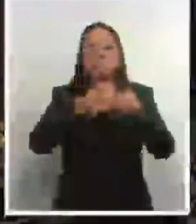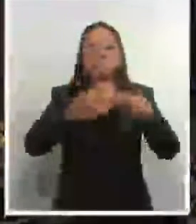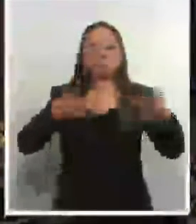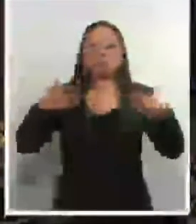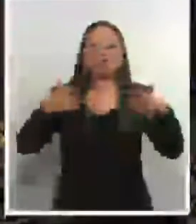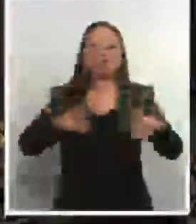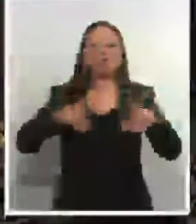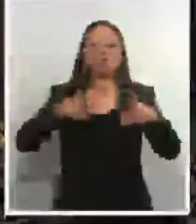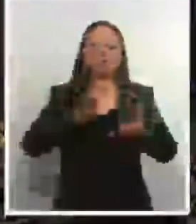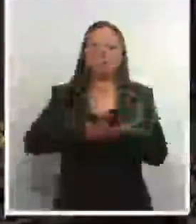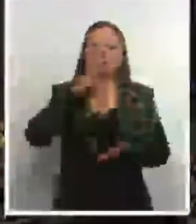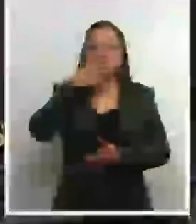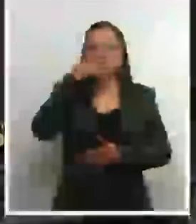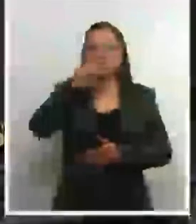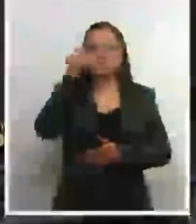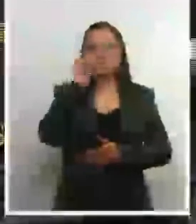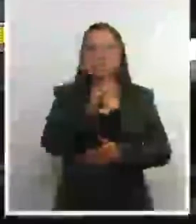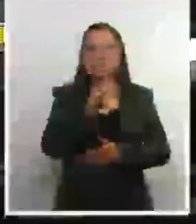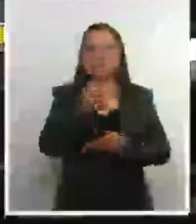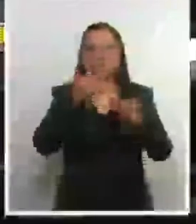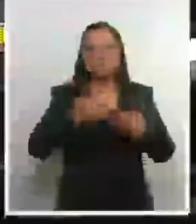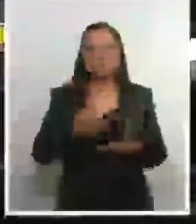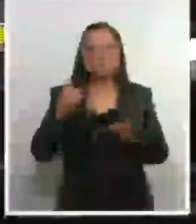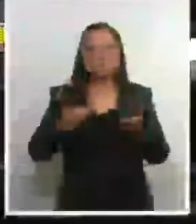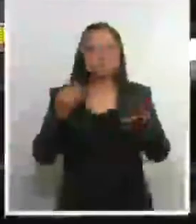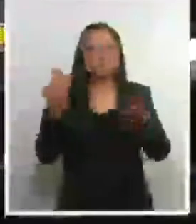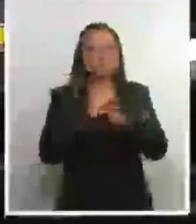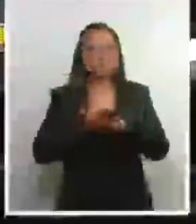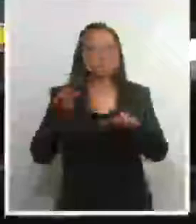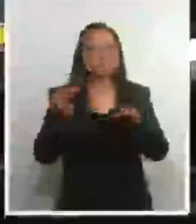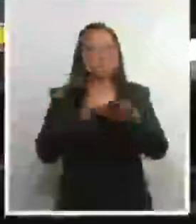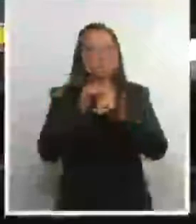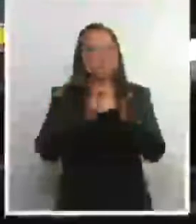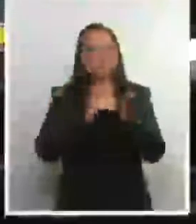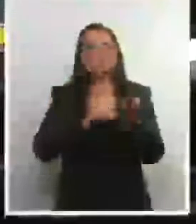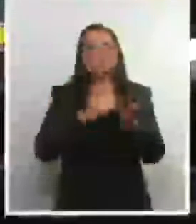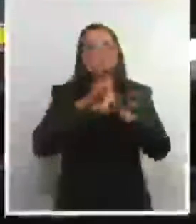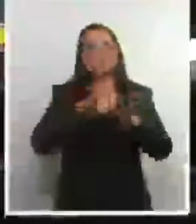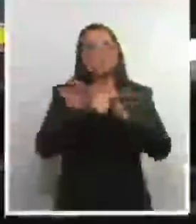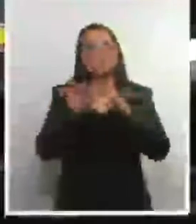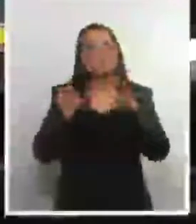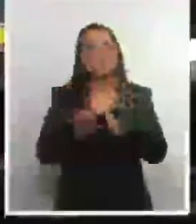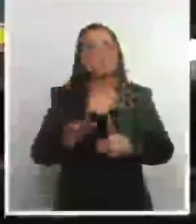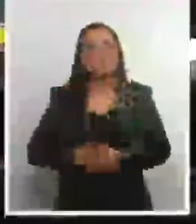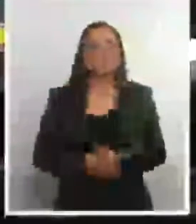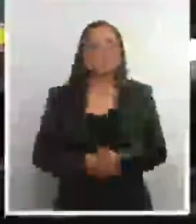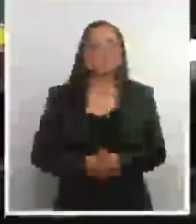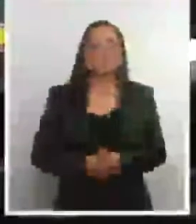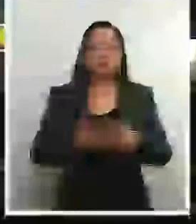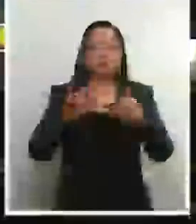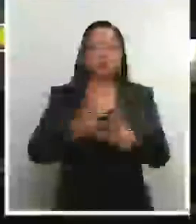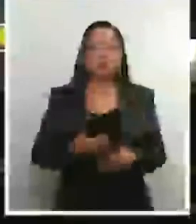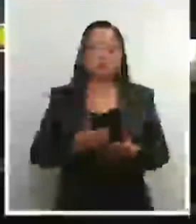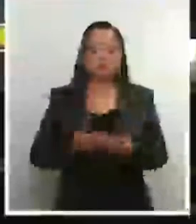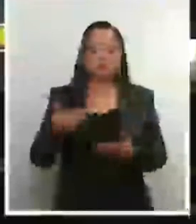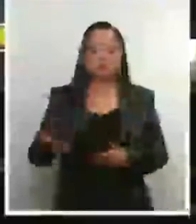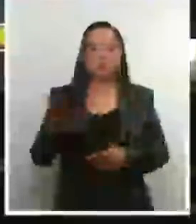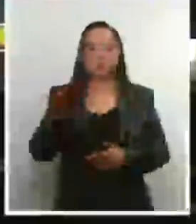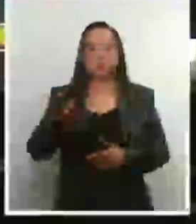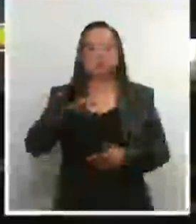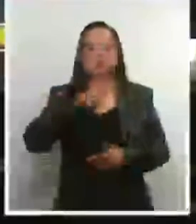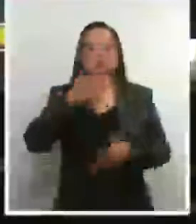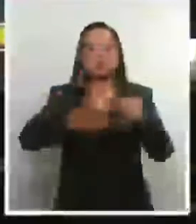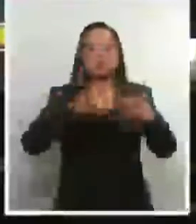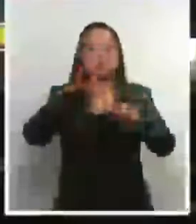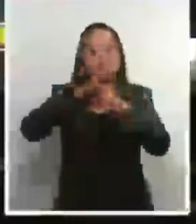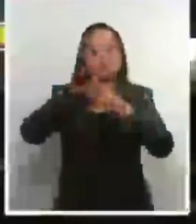abstenciones. Tiene mayoría calificada, incorpórese al cuerpo del artículo. A continuación se procederá